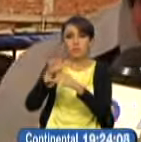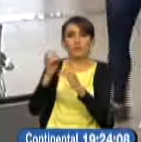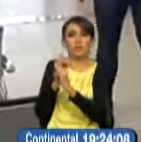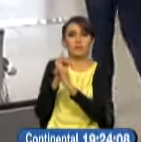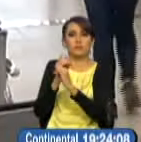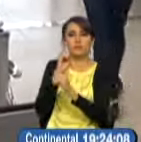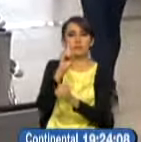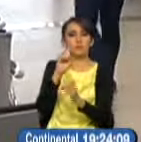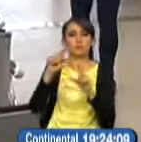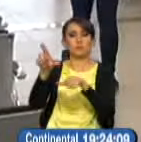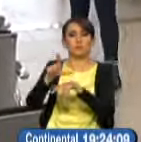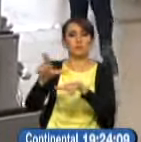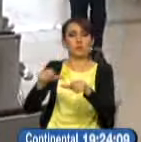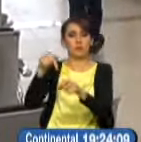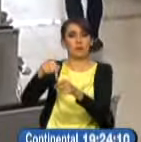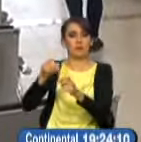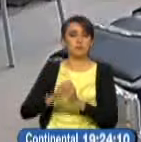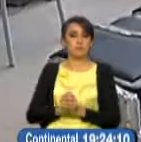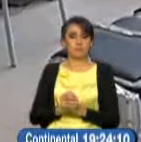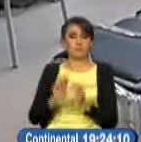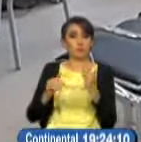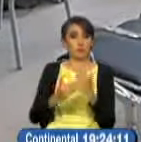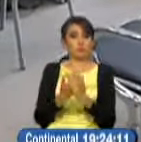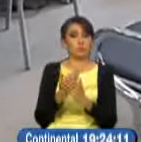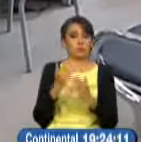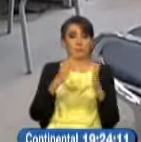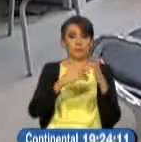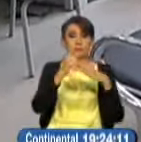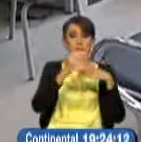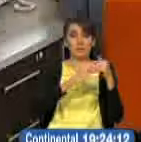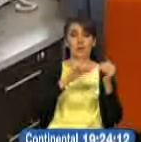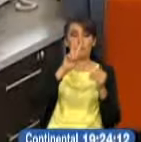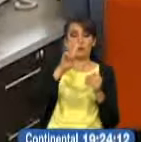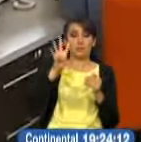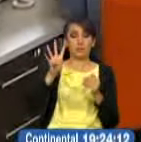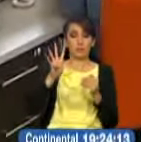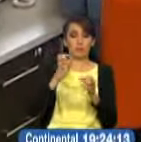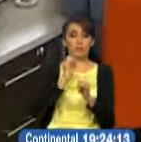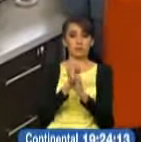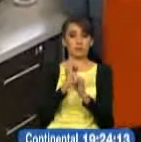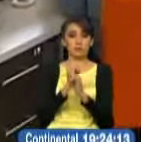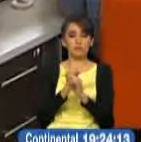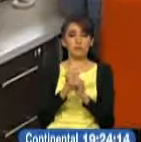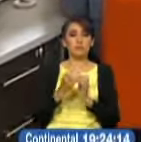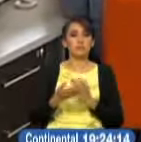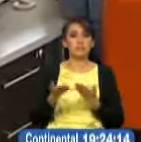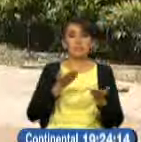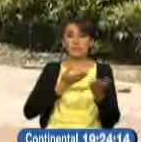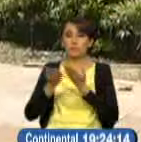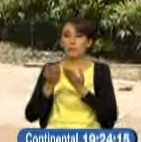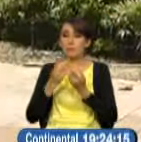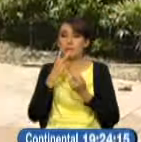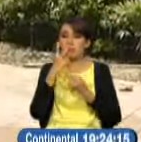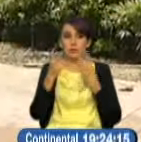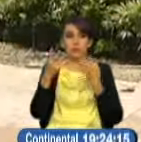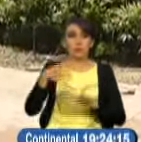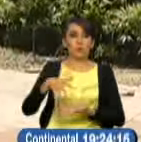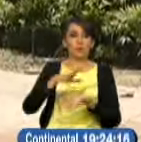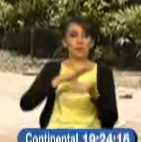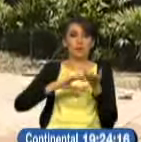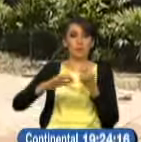públicas. Nuevas y modernas instalaciones que albergan a 24 instituciones, que permiten un ambiente laboral adecuado para